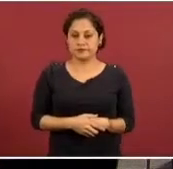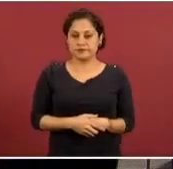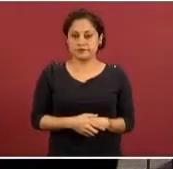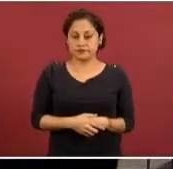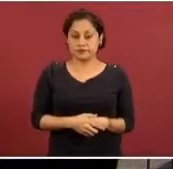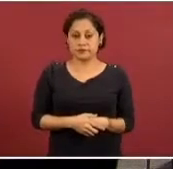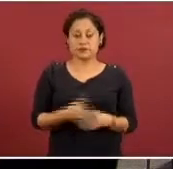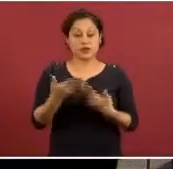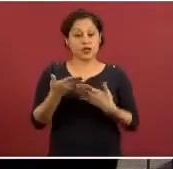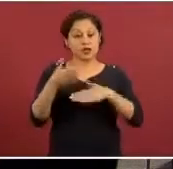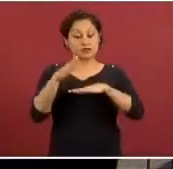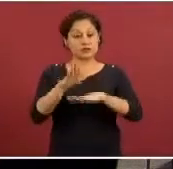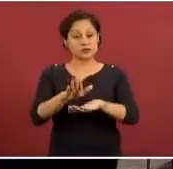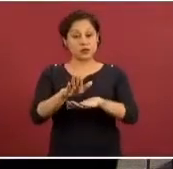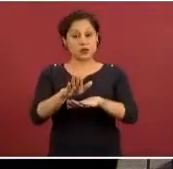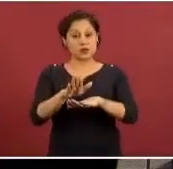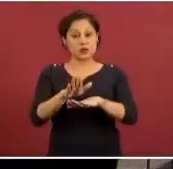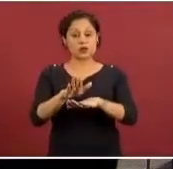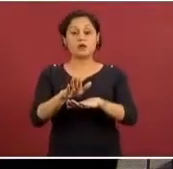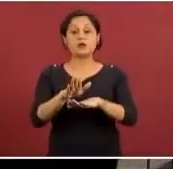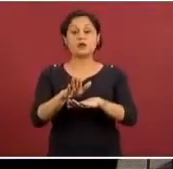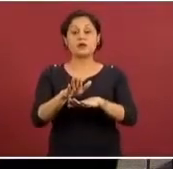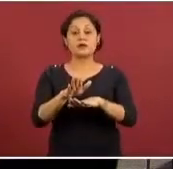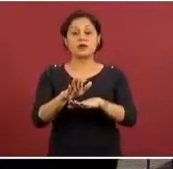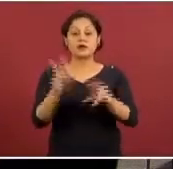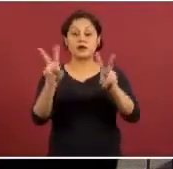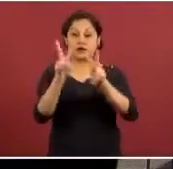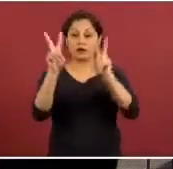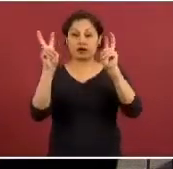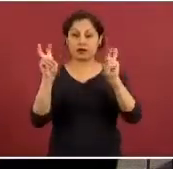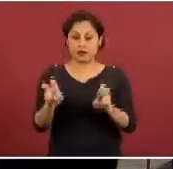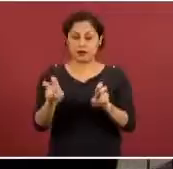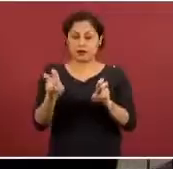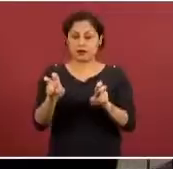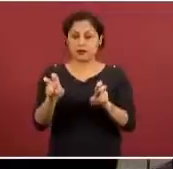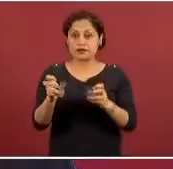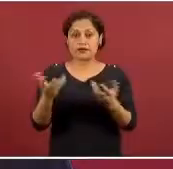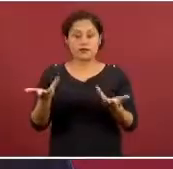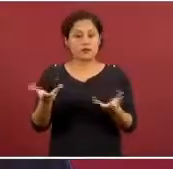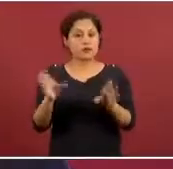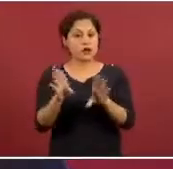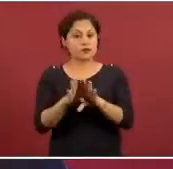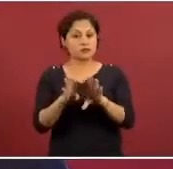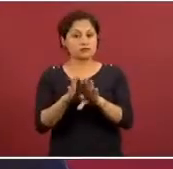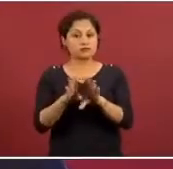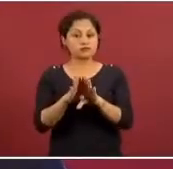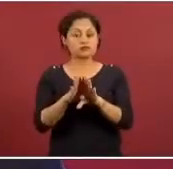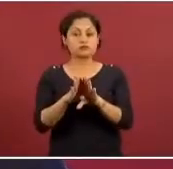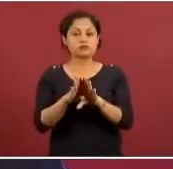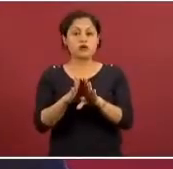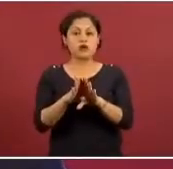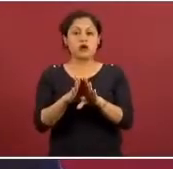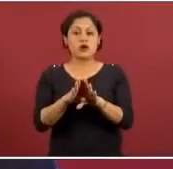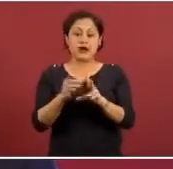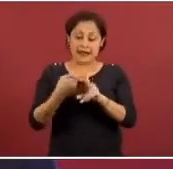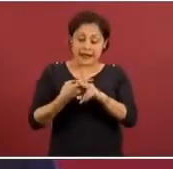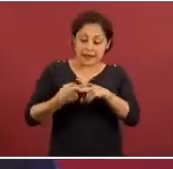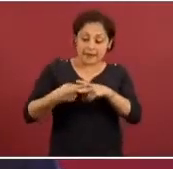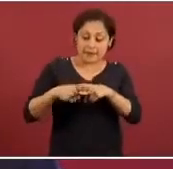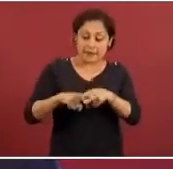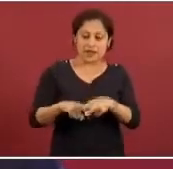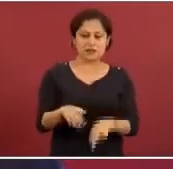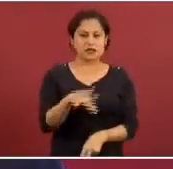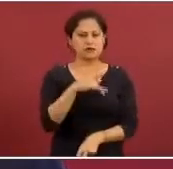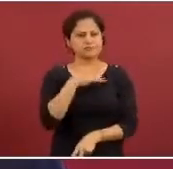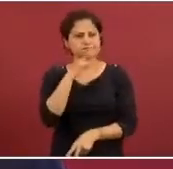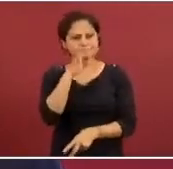En cuestión de la distribución que hacemos también en cuanto a la caracterización, ahora por fecha de inicio de síntomas, tanto